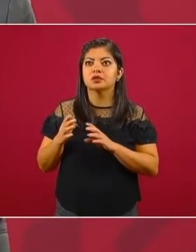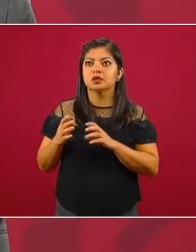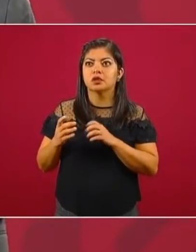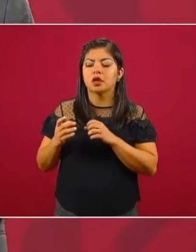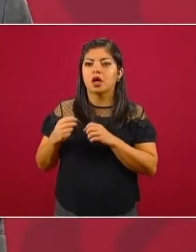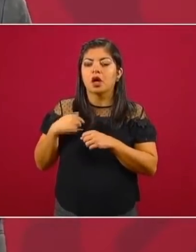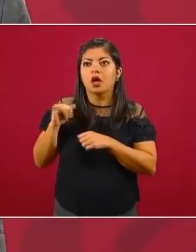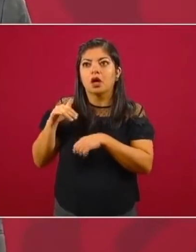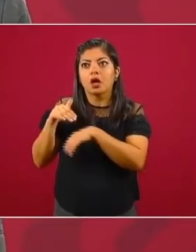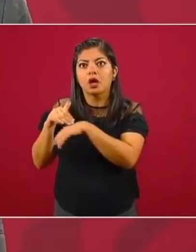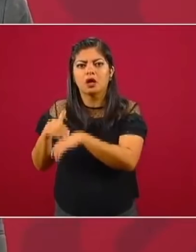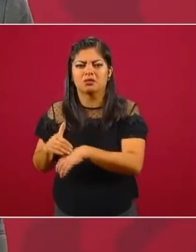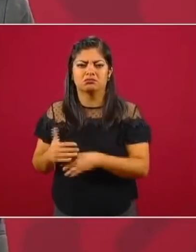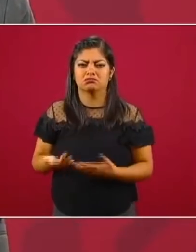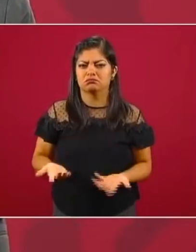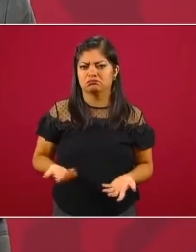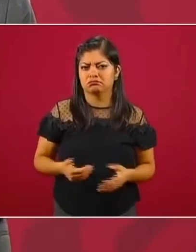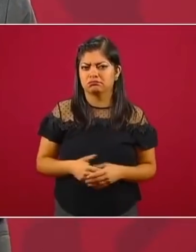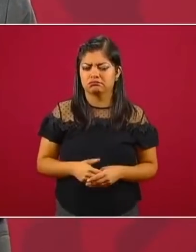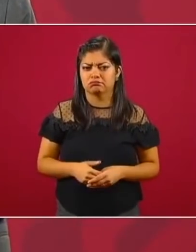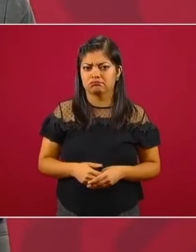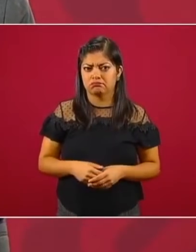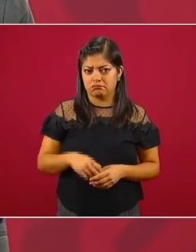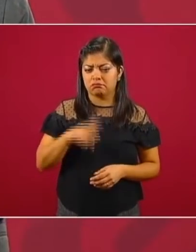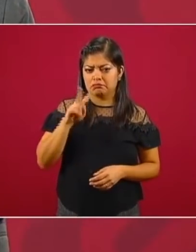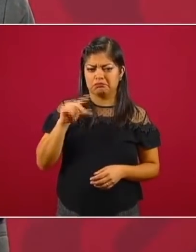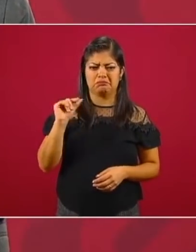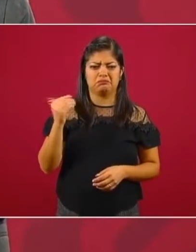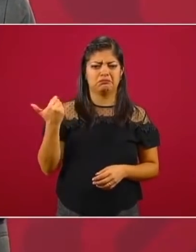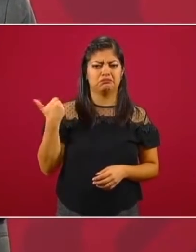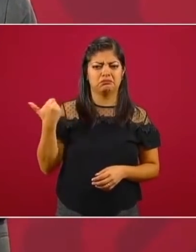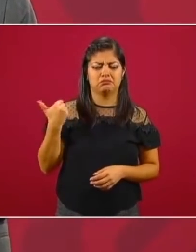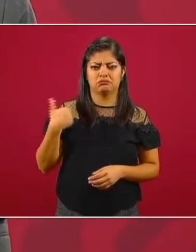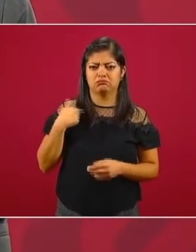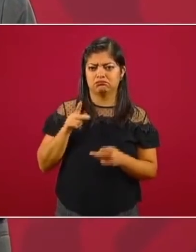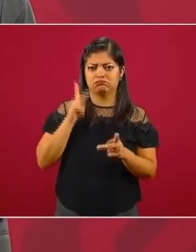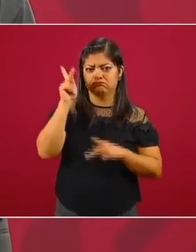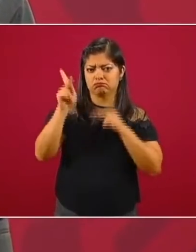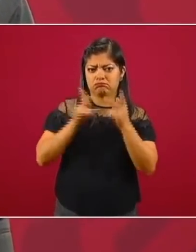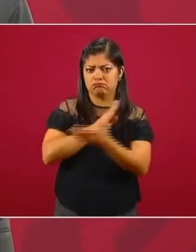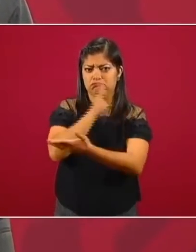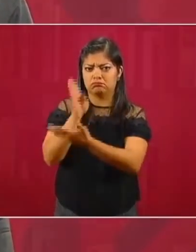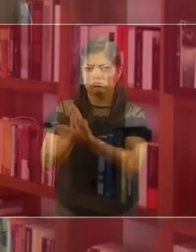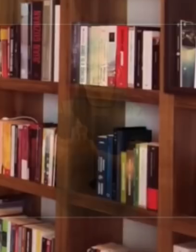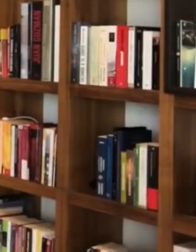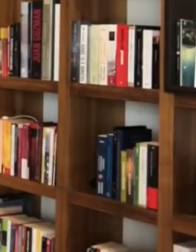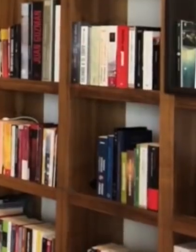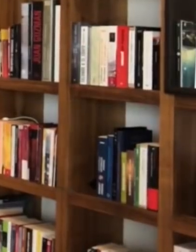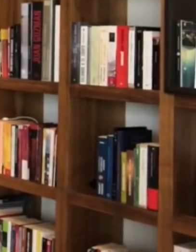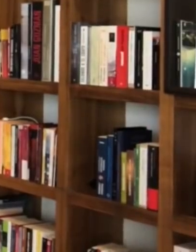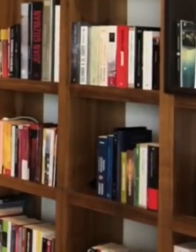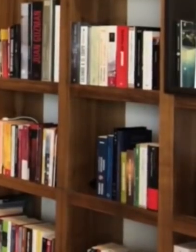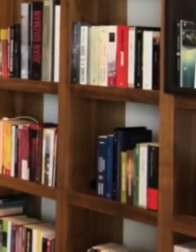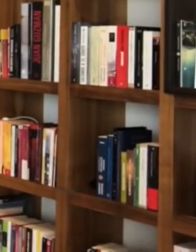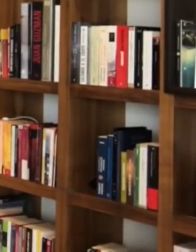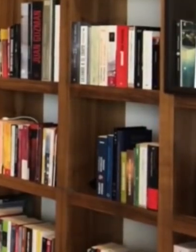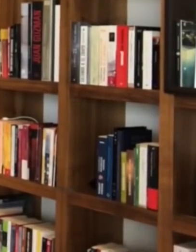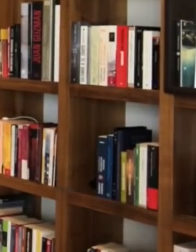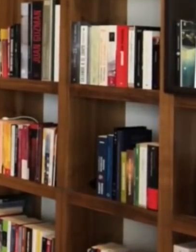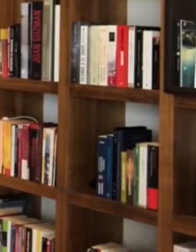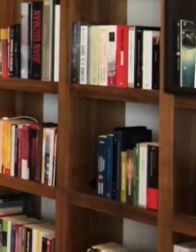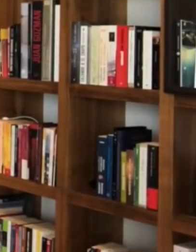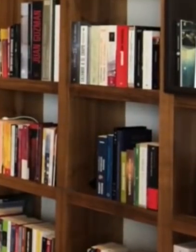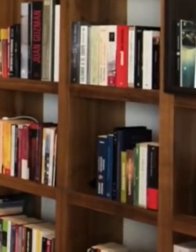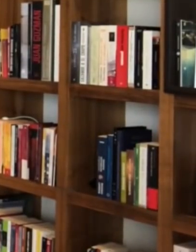general de la república cuidar su integridad dijo que no tiene información certera sobre la renuncia de javier jiménez